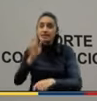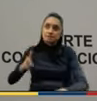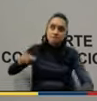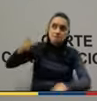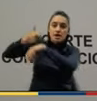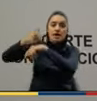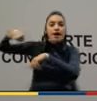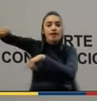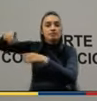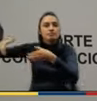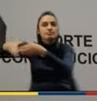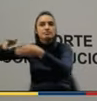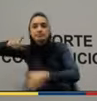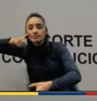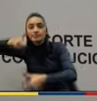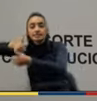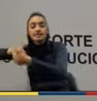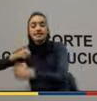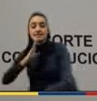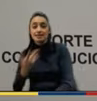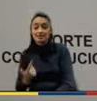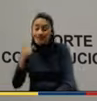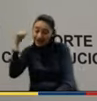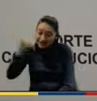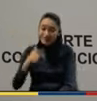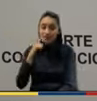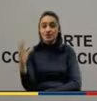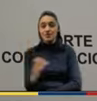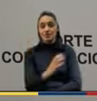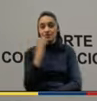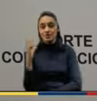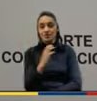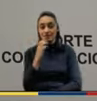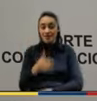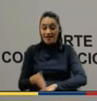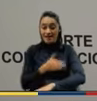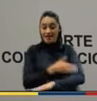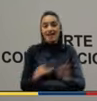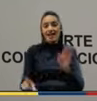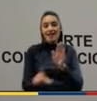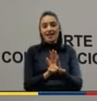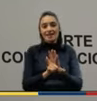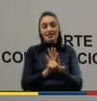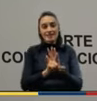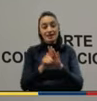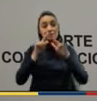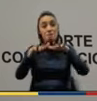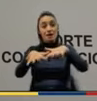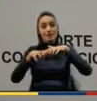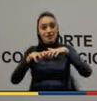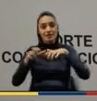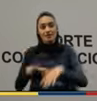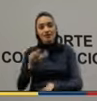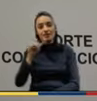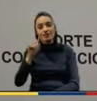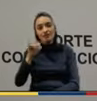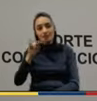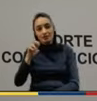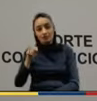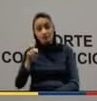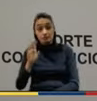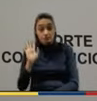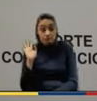otorgado. Y esto, este país, Colombia, cuando derogó la ley de elecciones directas de parlamentarios andinos, lo dejó sentado. Dijo